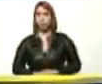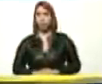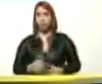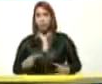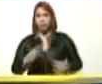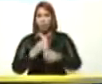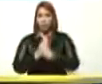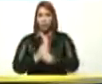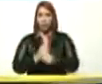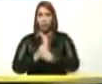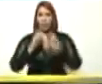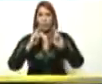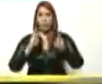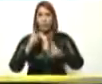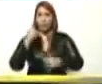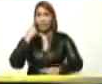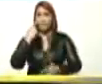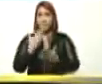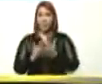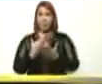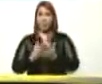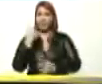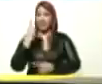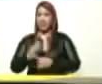que uno de los temas pendientes, tiene que ser,